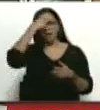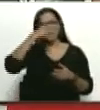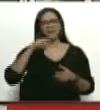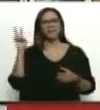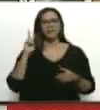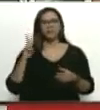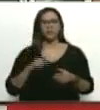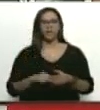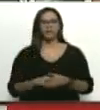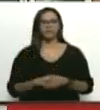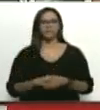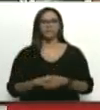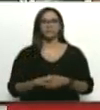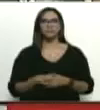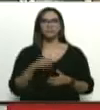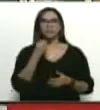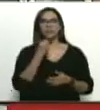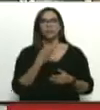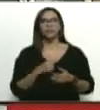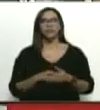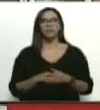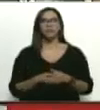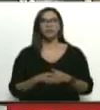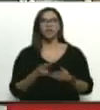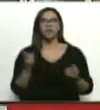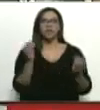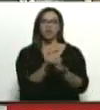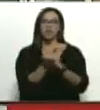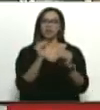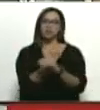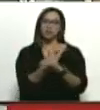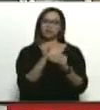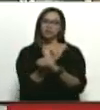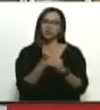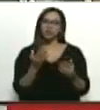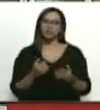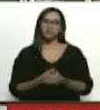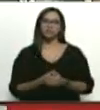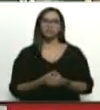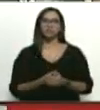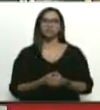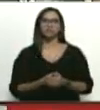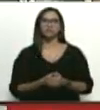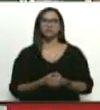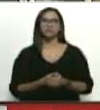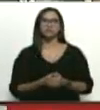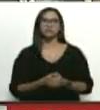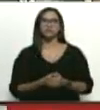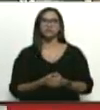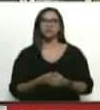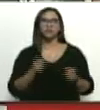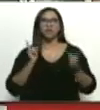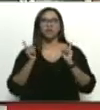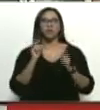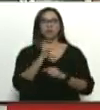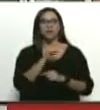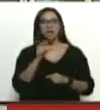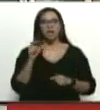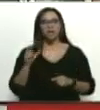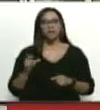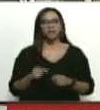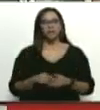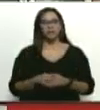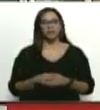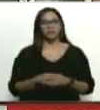Venezuela. Y bueno, y ahí vienen las contradicciones, ¿no? Las contradicciones de alguna gente